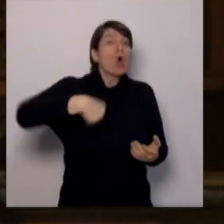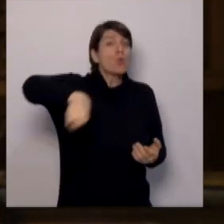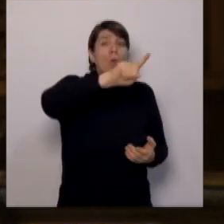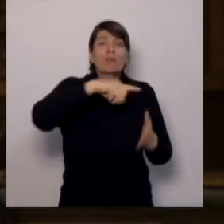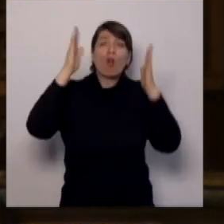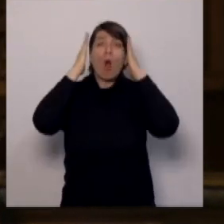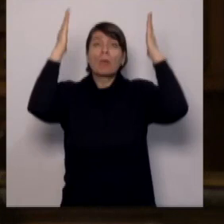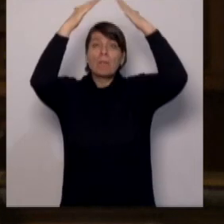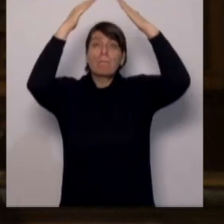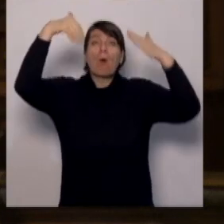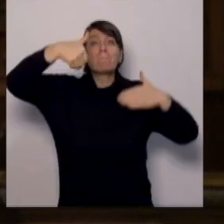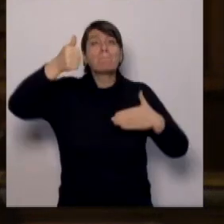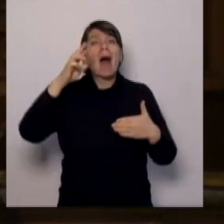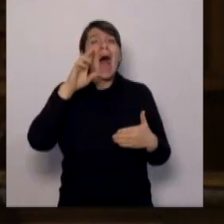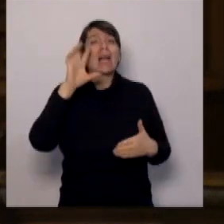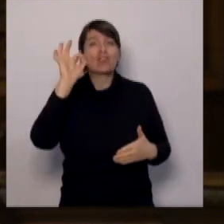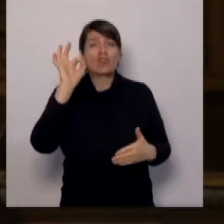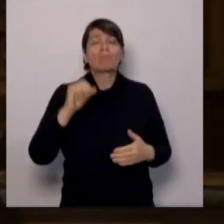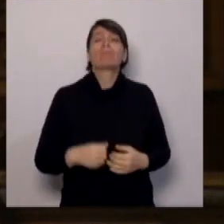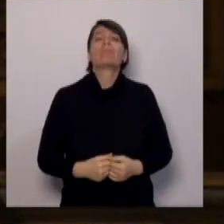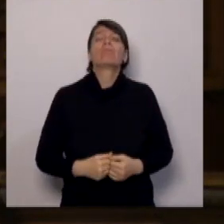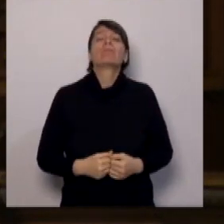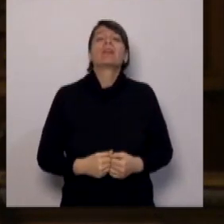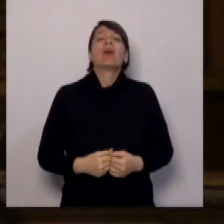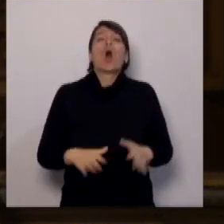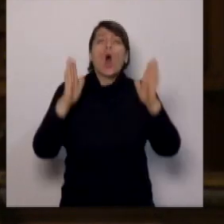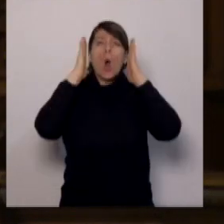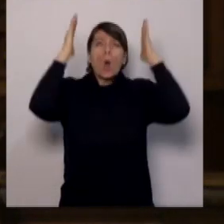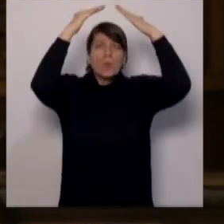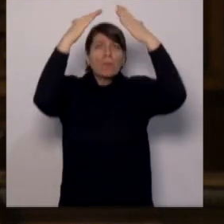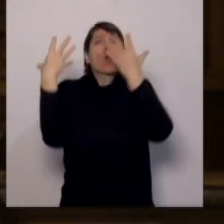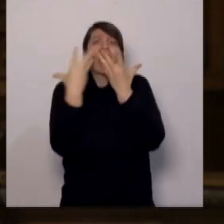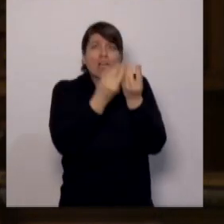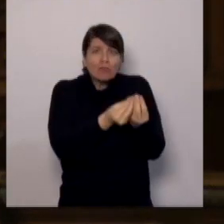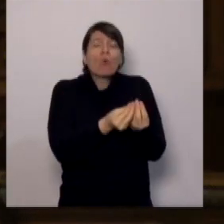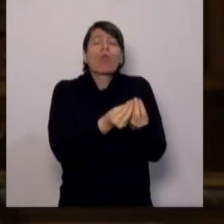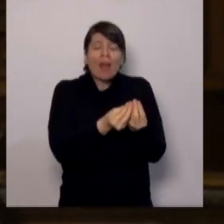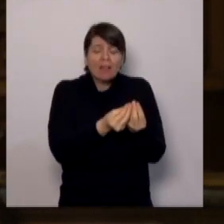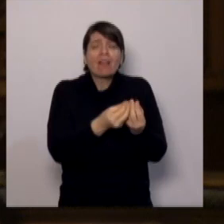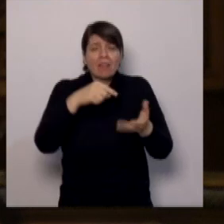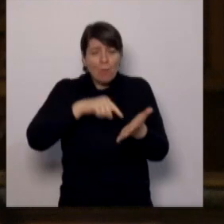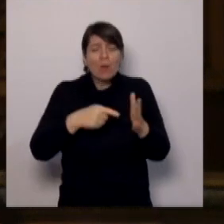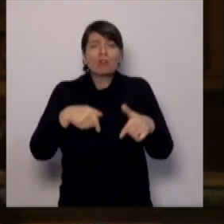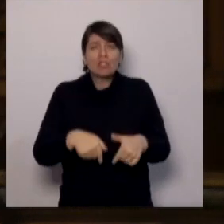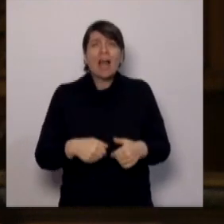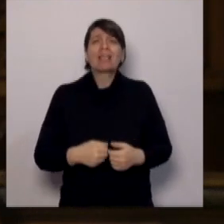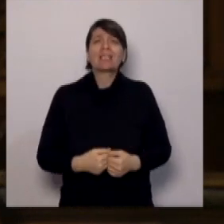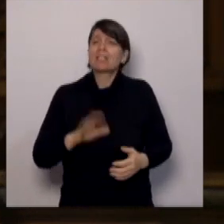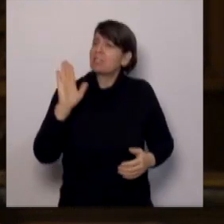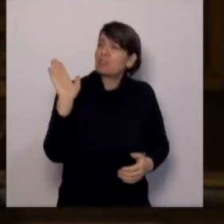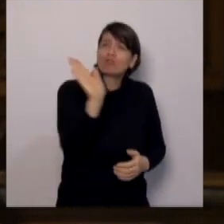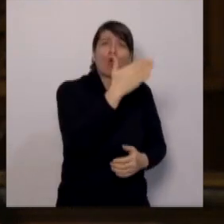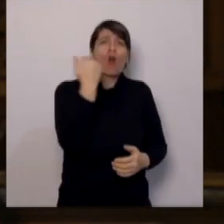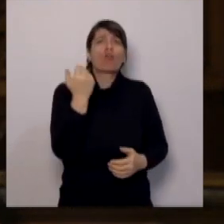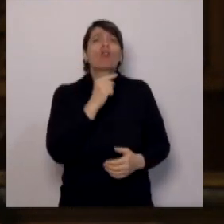Francisco, con nuestro arzobispo, el Cardenal Mario, los obispos auxiliares de Buenos